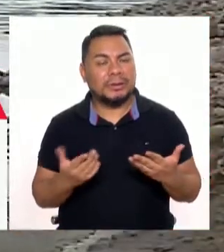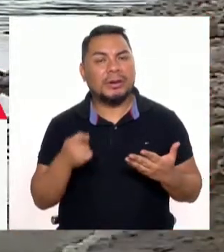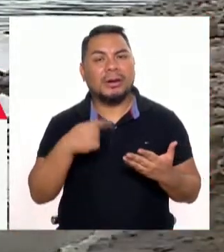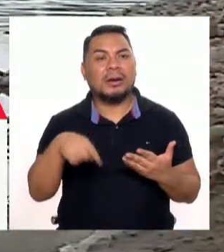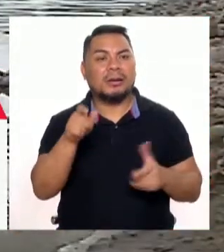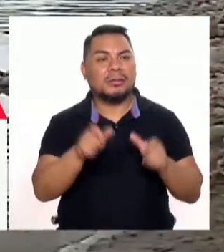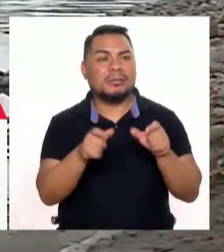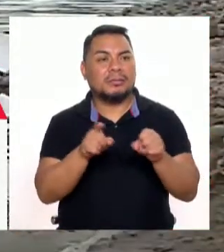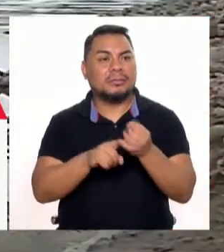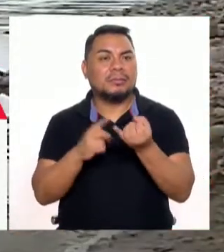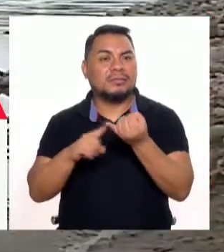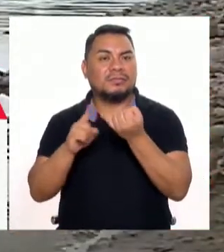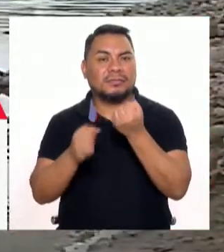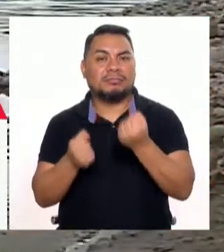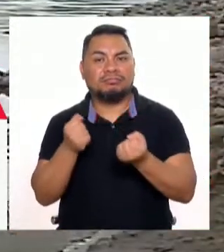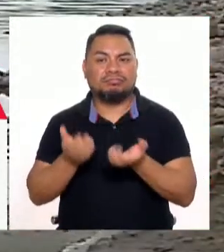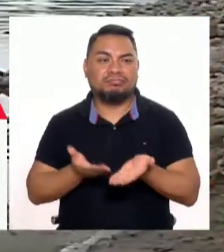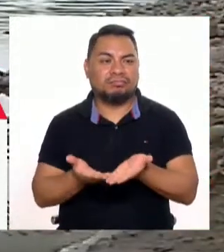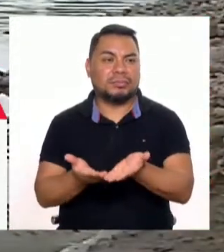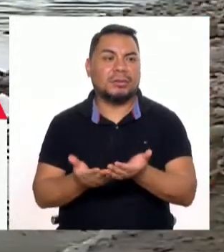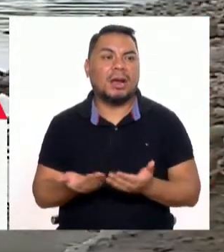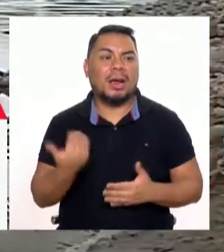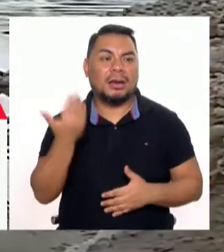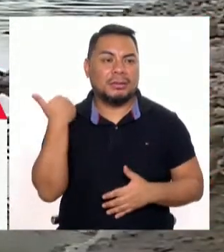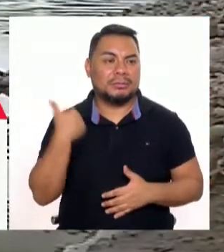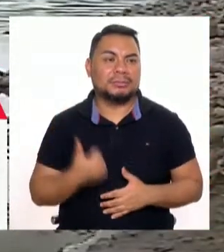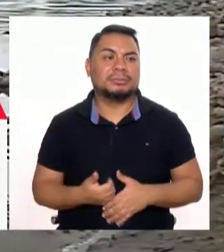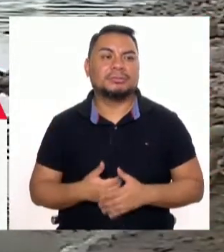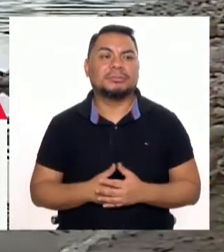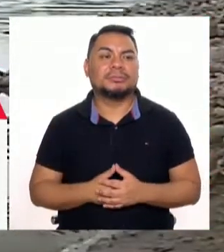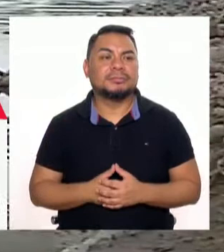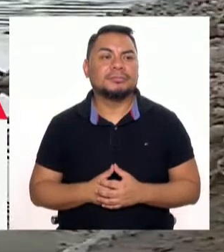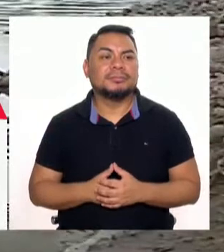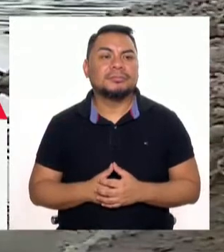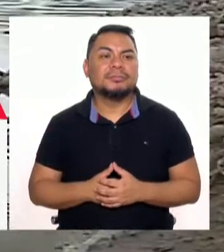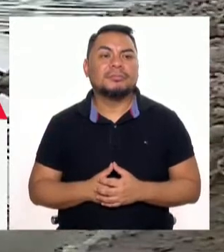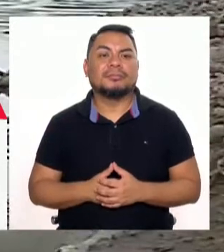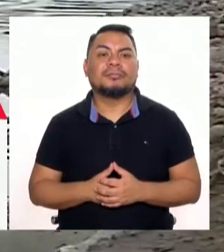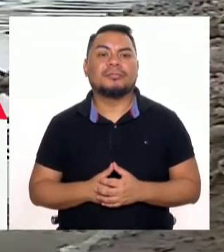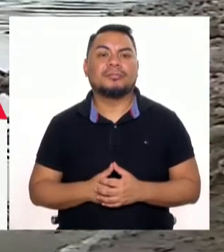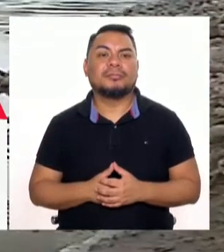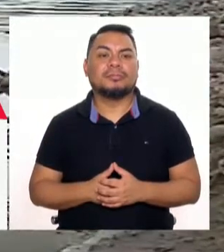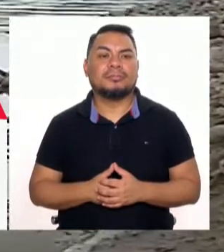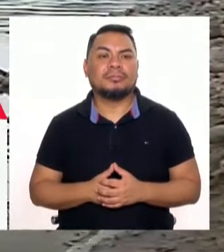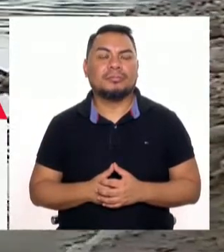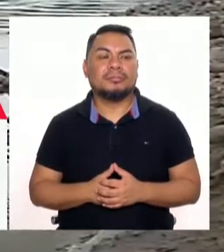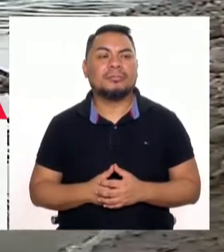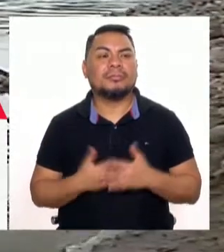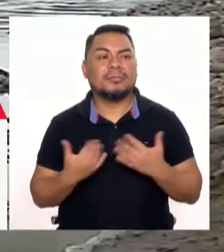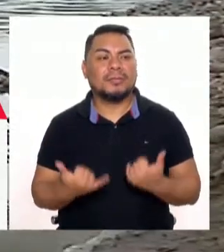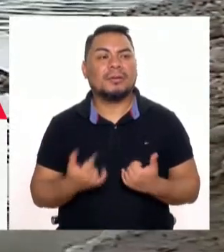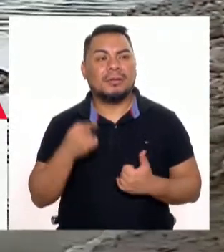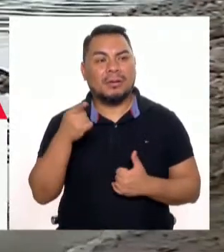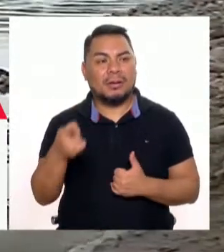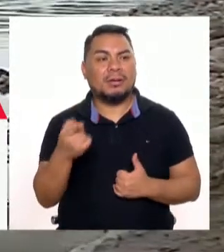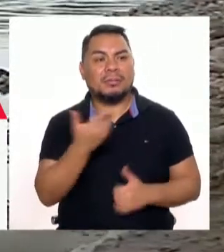a los vehículos la presidenta reunida con la población escuchando